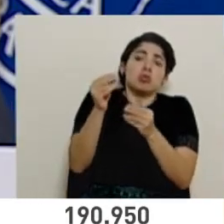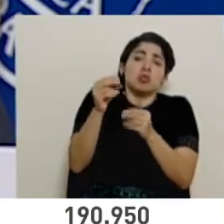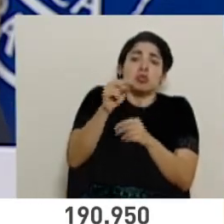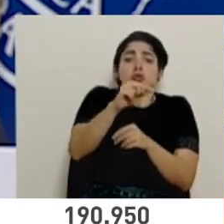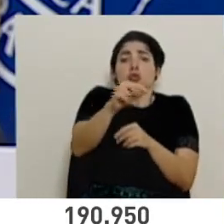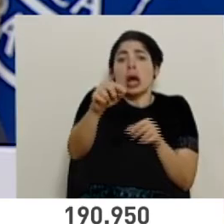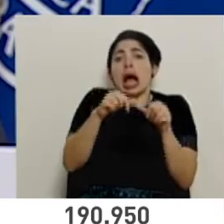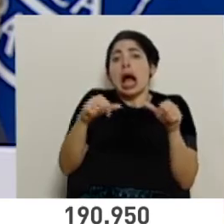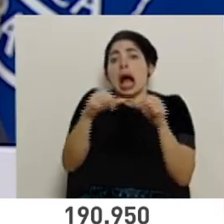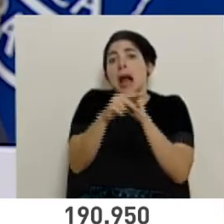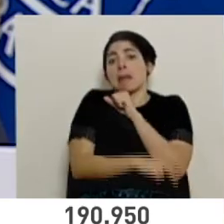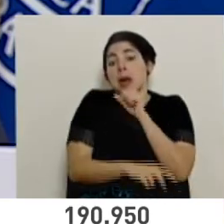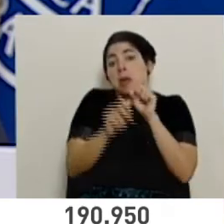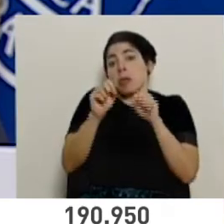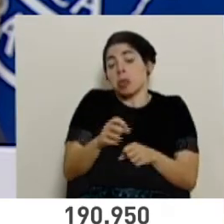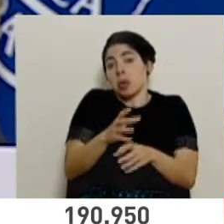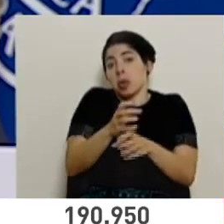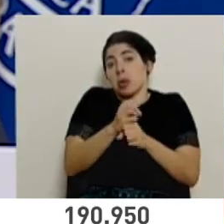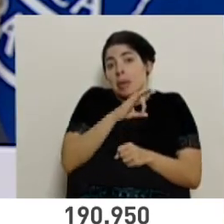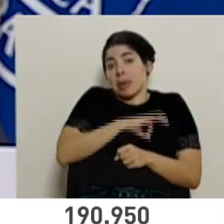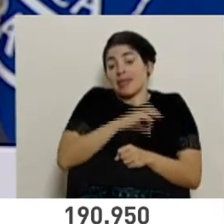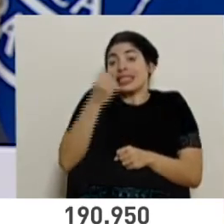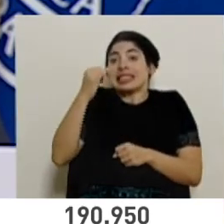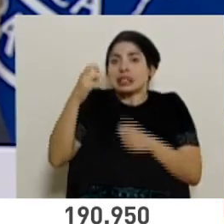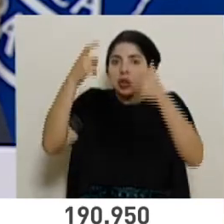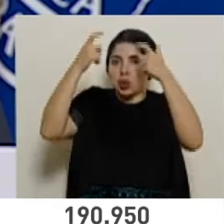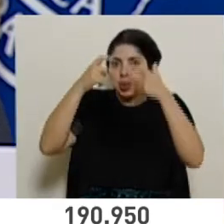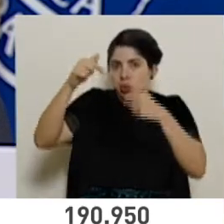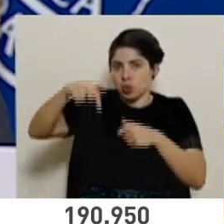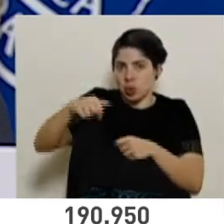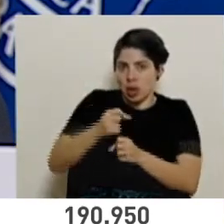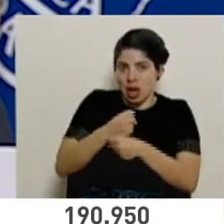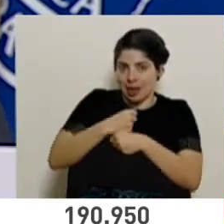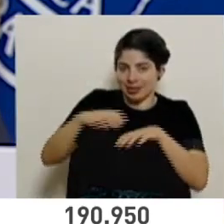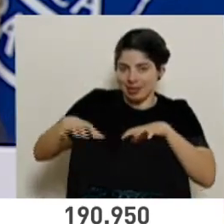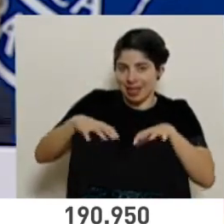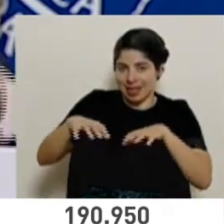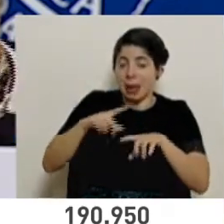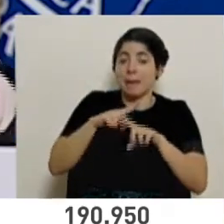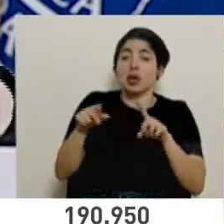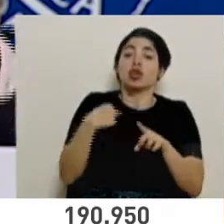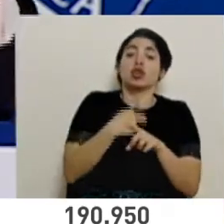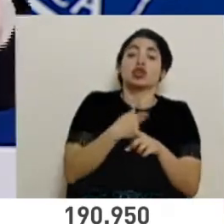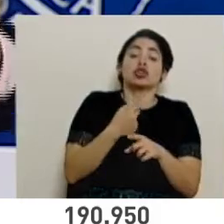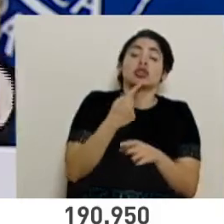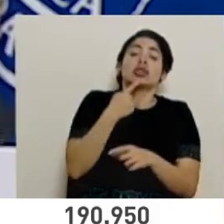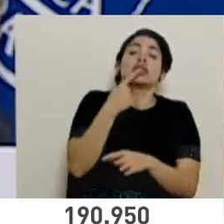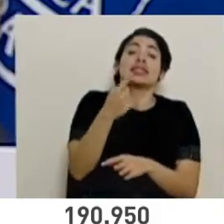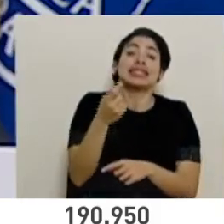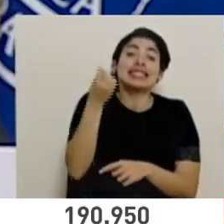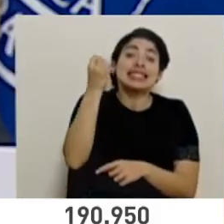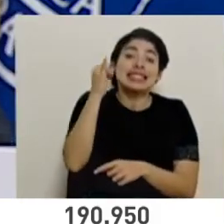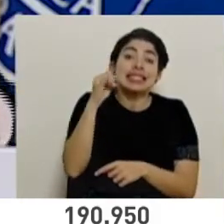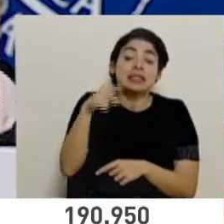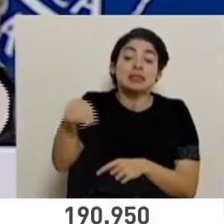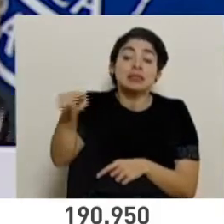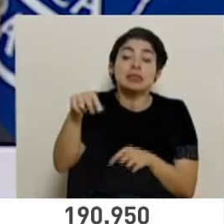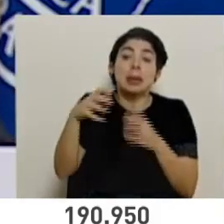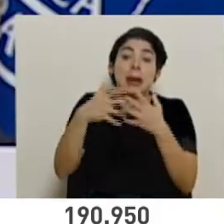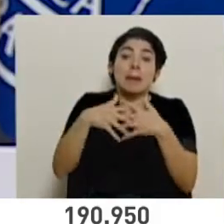del país que podrían verse beneficiados con la realización del certamen, y lo que hemos ofrecido es que en el momento que la organización